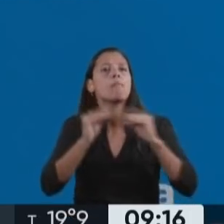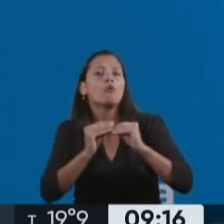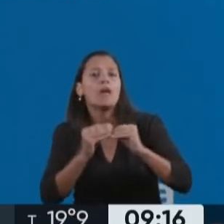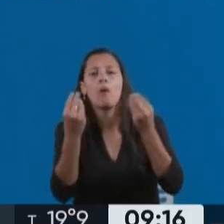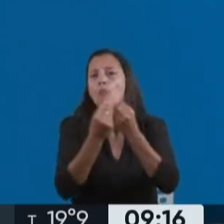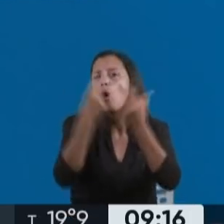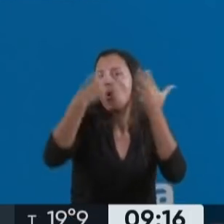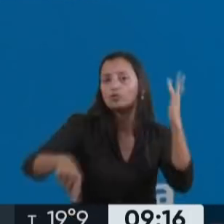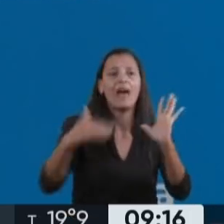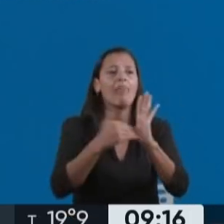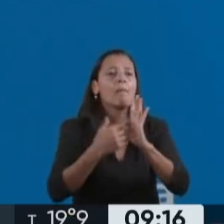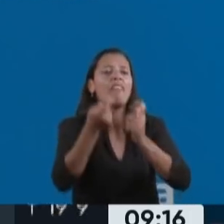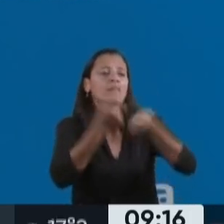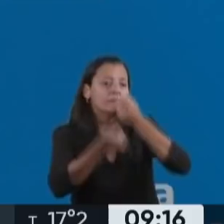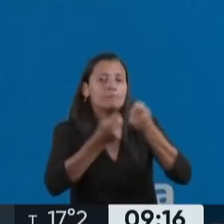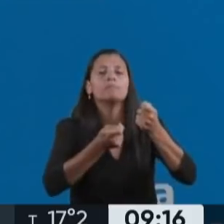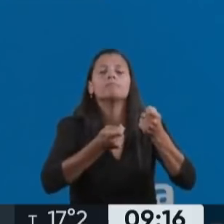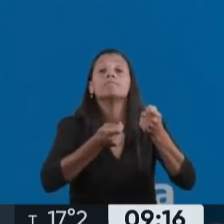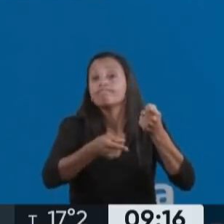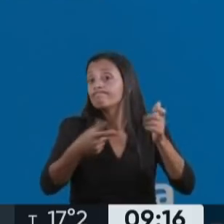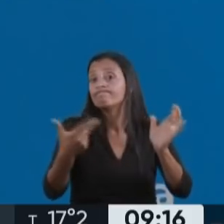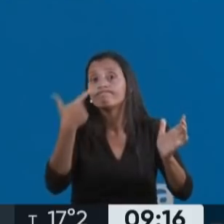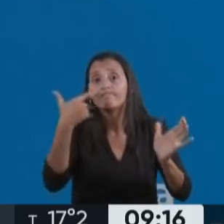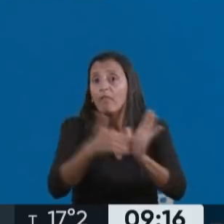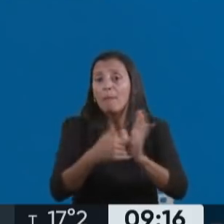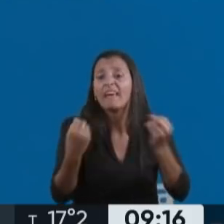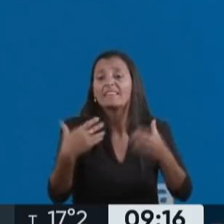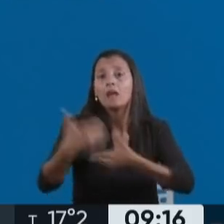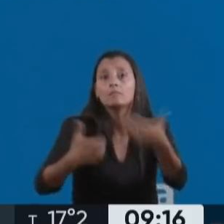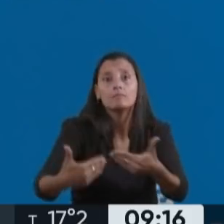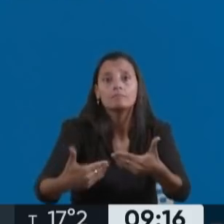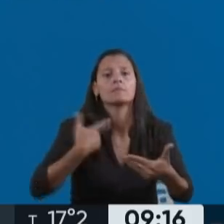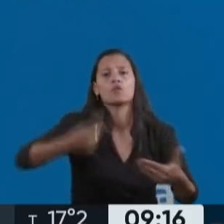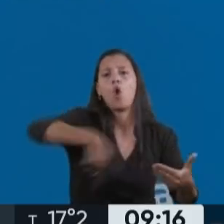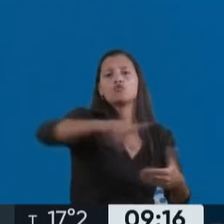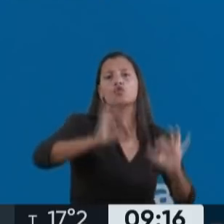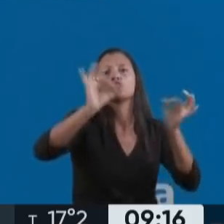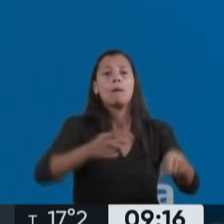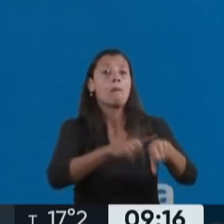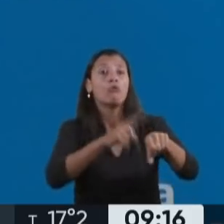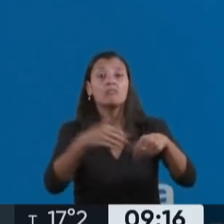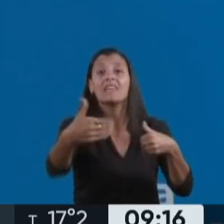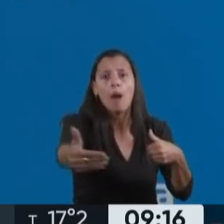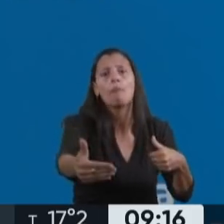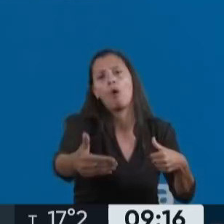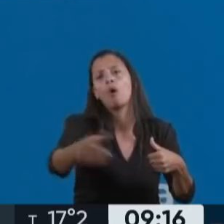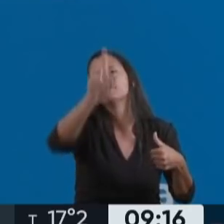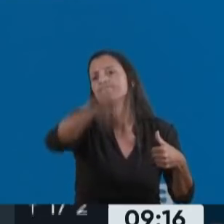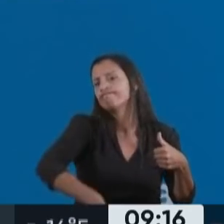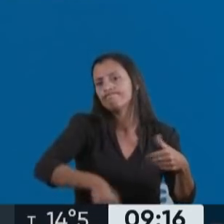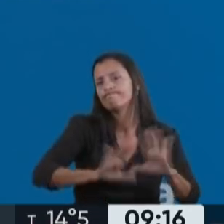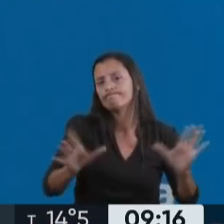movimientos propios de los mercados financieros hasta expectativas de los mercados financieros, sabemos que en el largo plazo termina de alguna manera